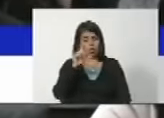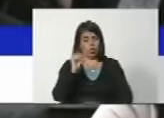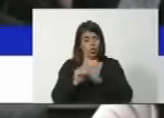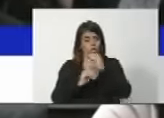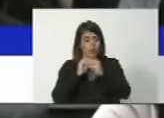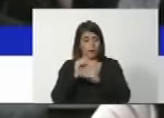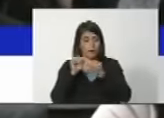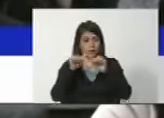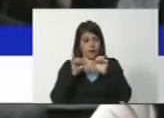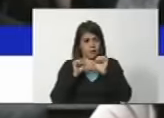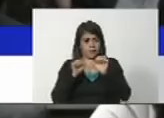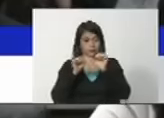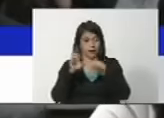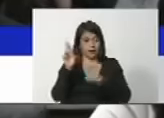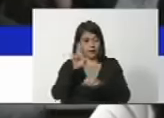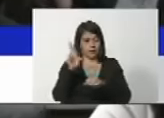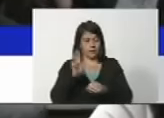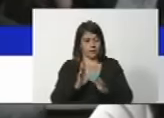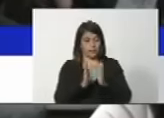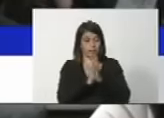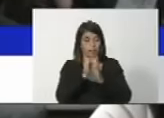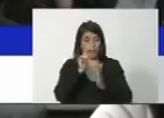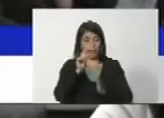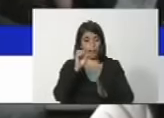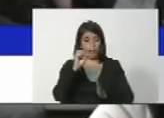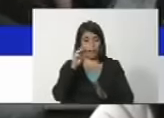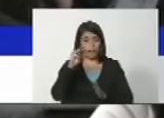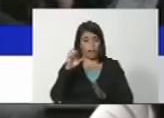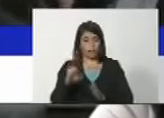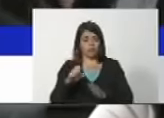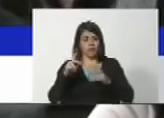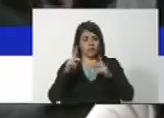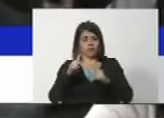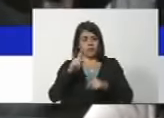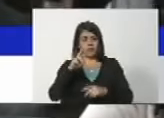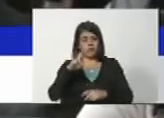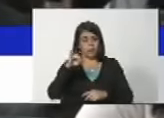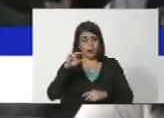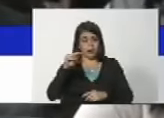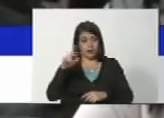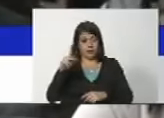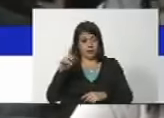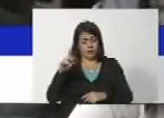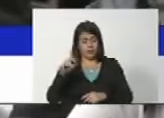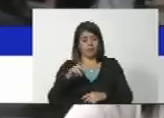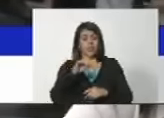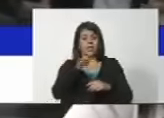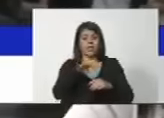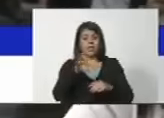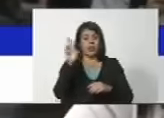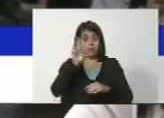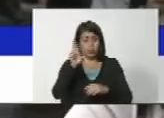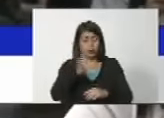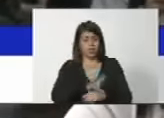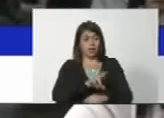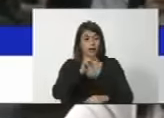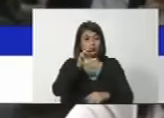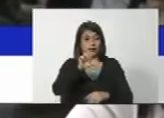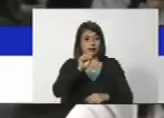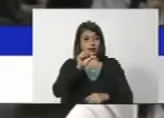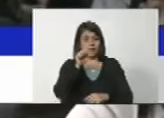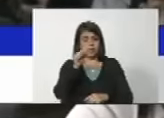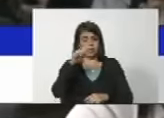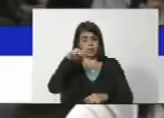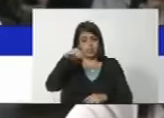concurrencia en la República de Santo Tomé y Príncipe y la República de Zambia. En atención a su formación